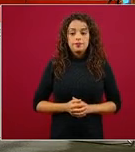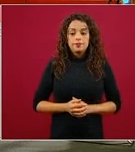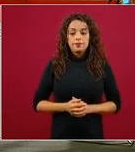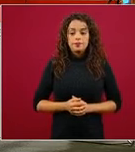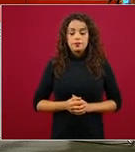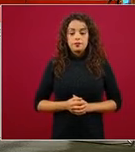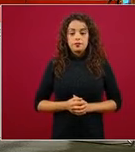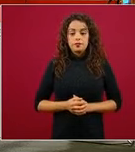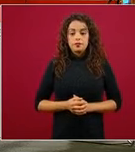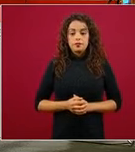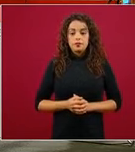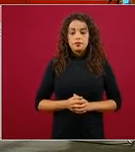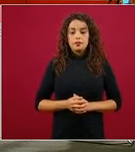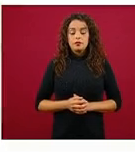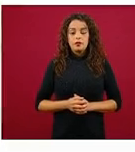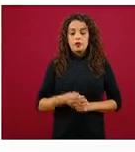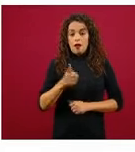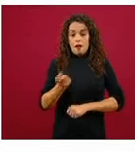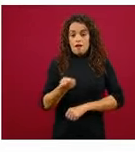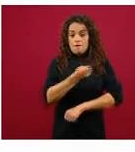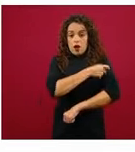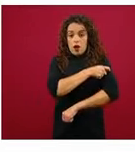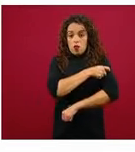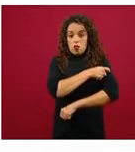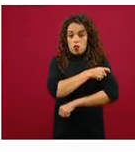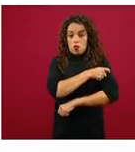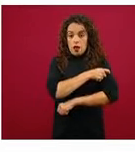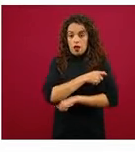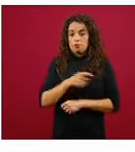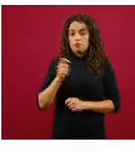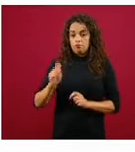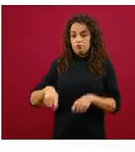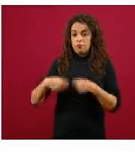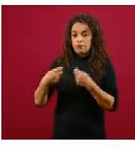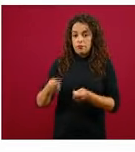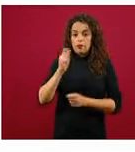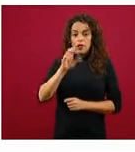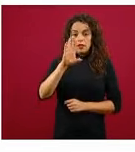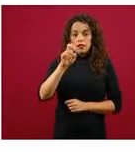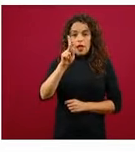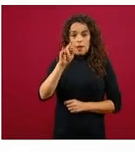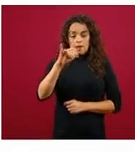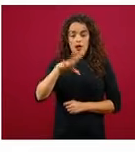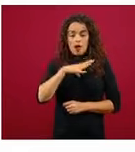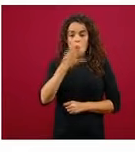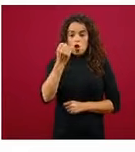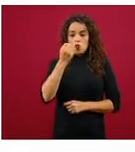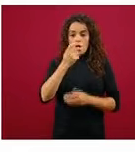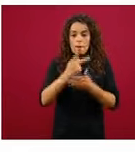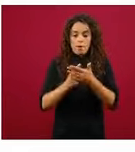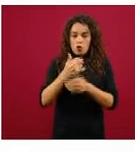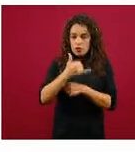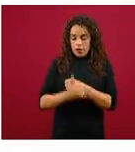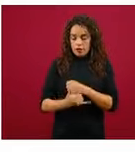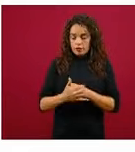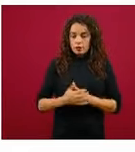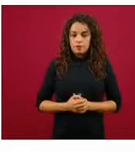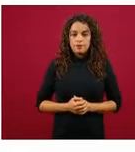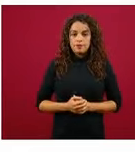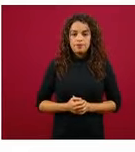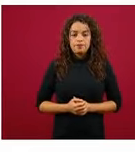de vacunas financiadas en CEPI consiste en 9 proyectos, incorpora 9 proyectos,